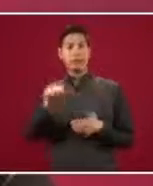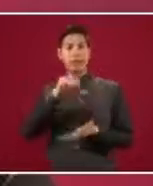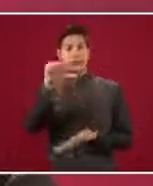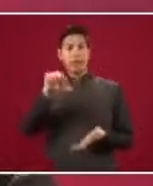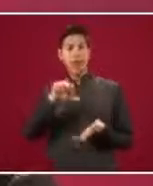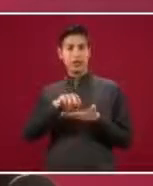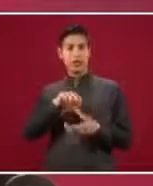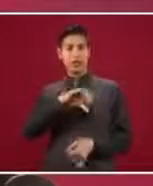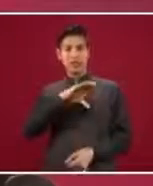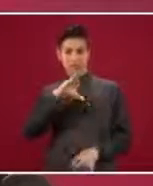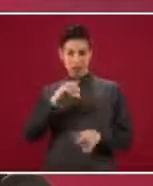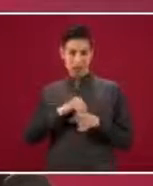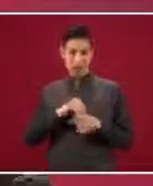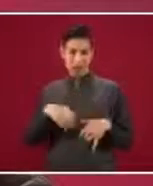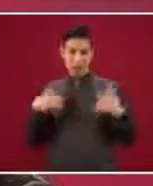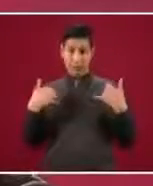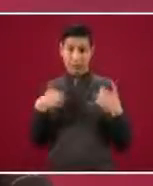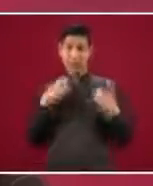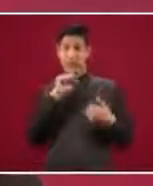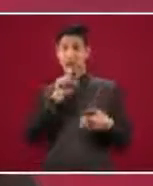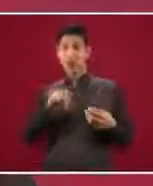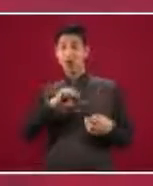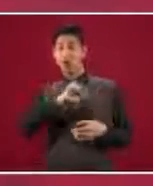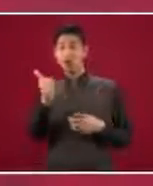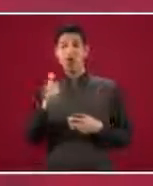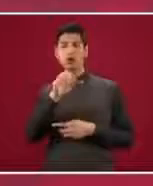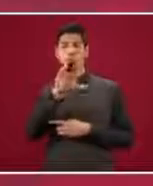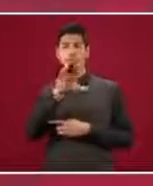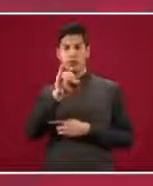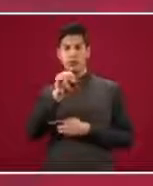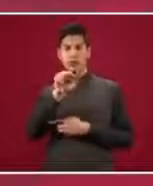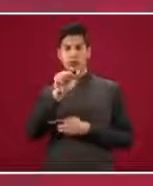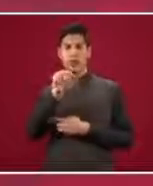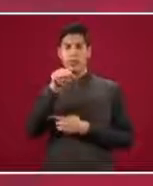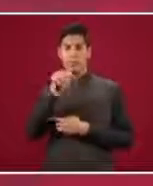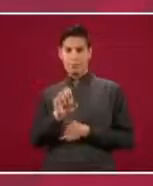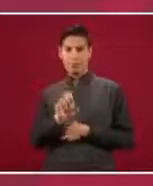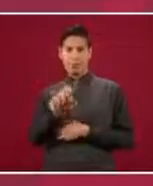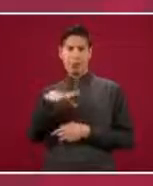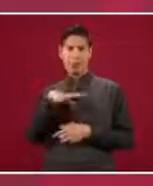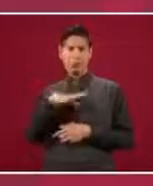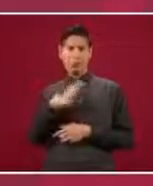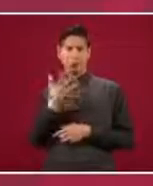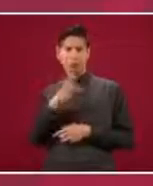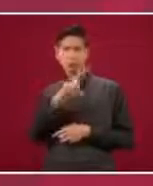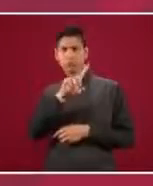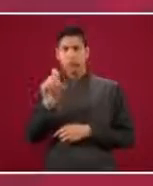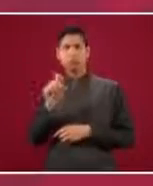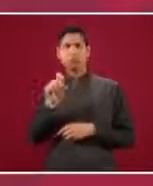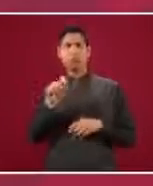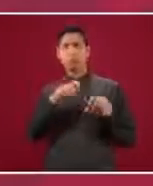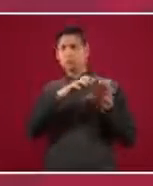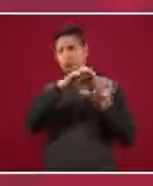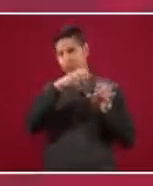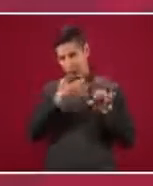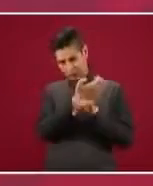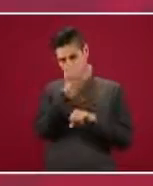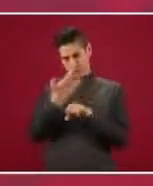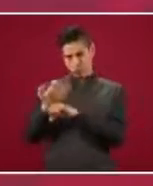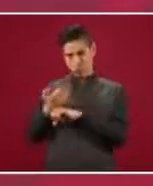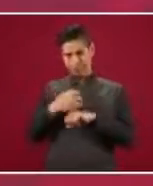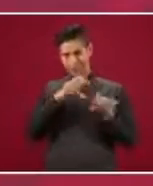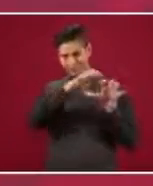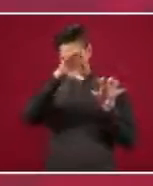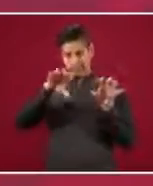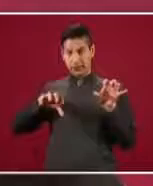45 centros integrales de salud mental, los famosos CISAMES, que están en los distintos estados y hay uno aquí en la Ciudad